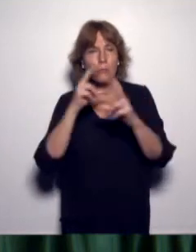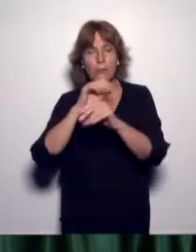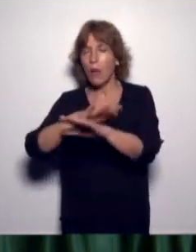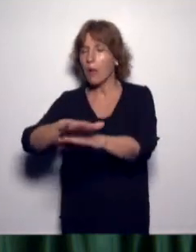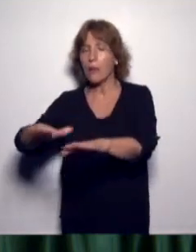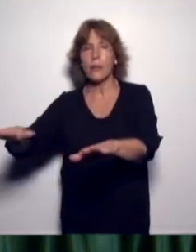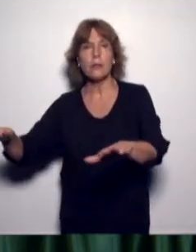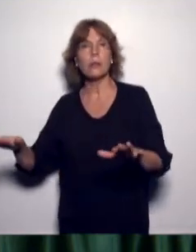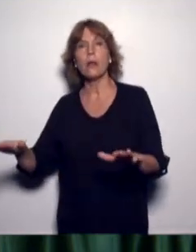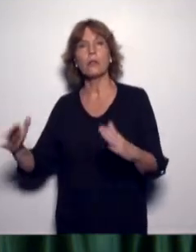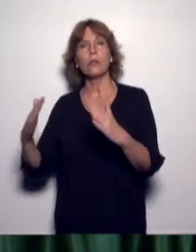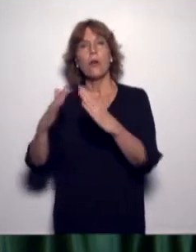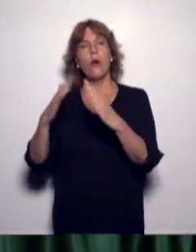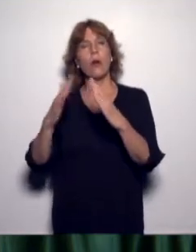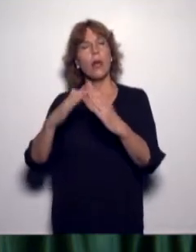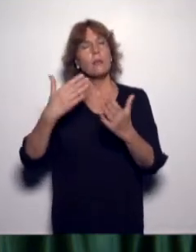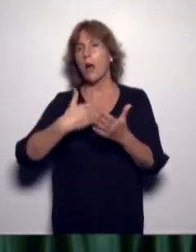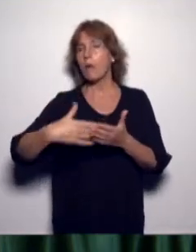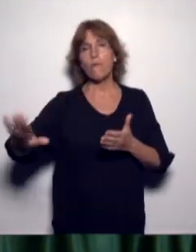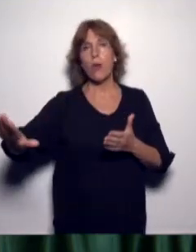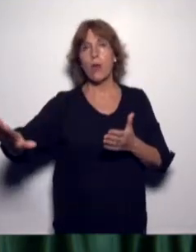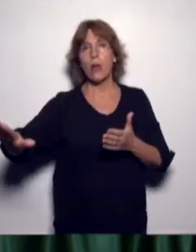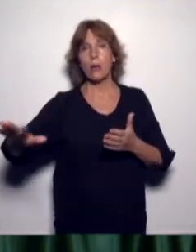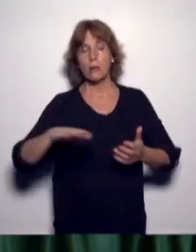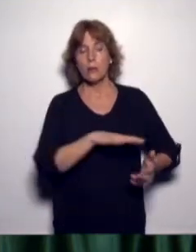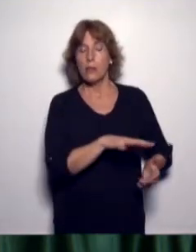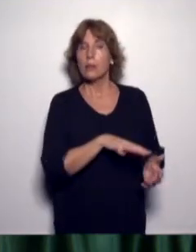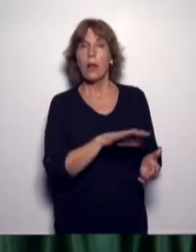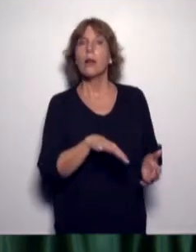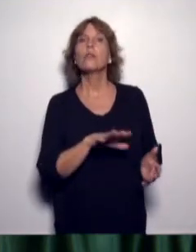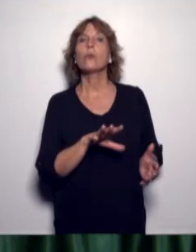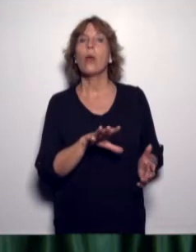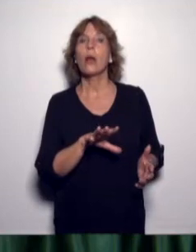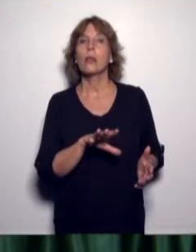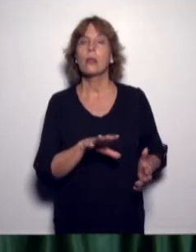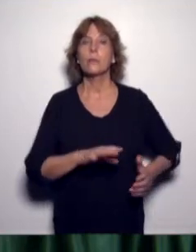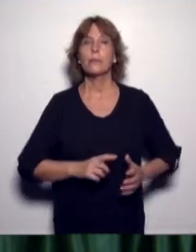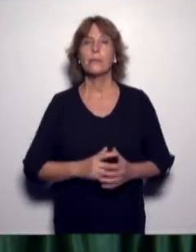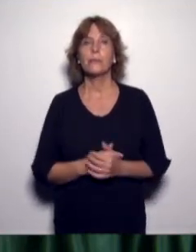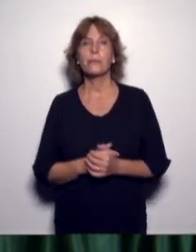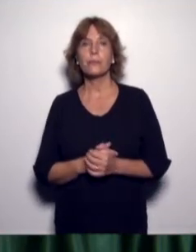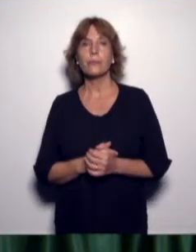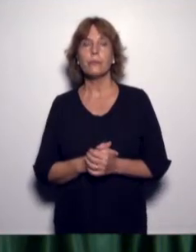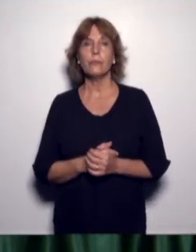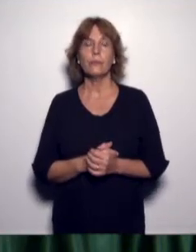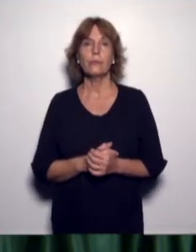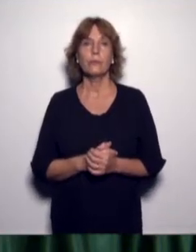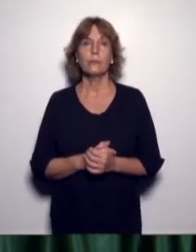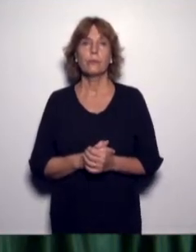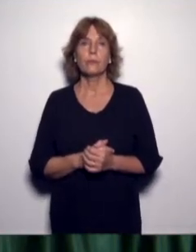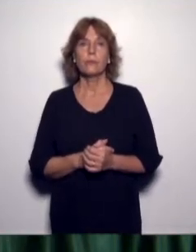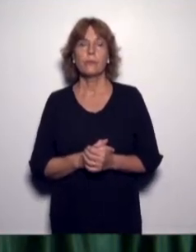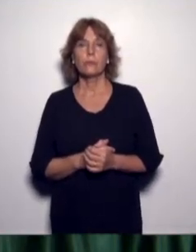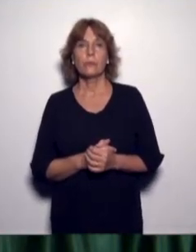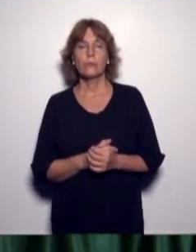Su morada, su casa estará fuera del campamento. Este es un muerto en vida. Es un muerto en vida,